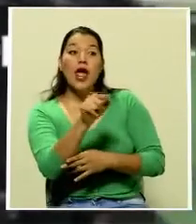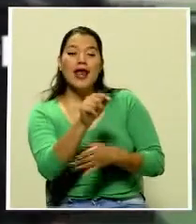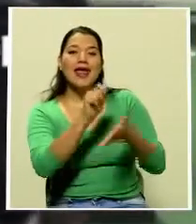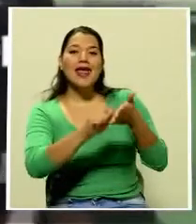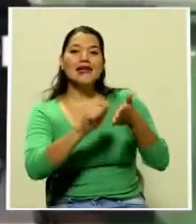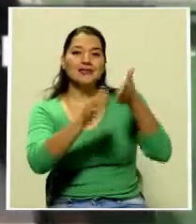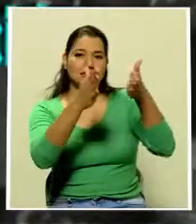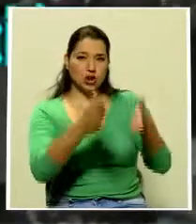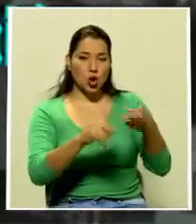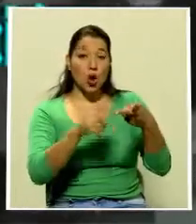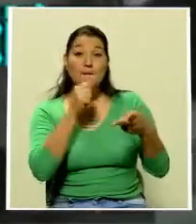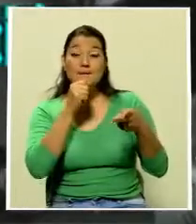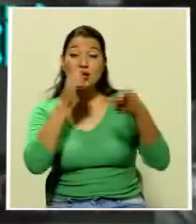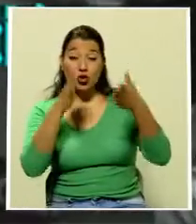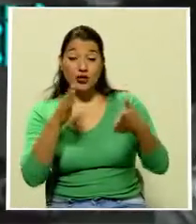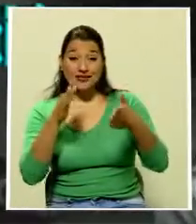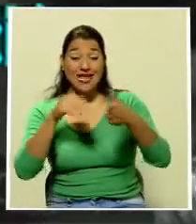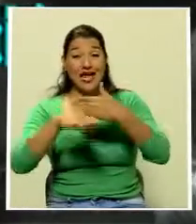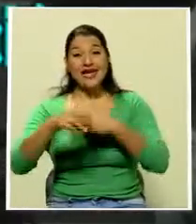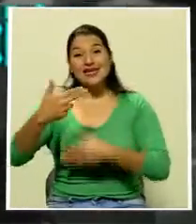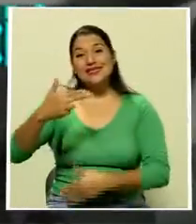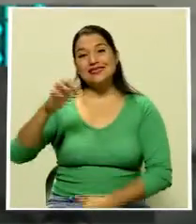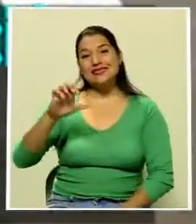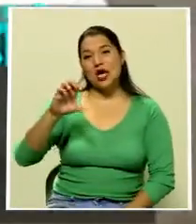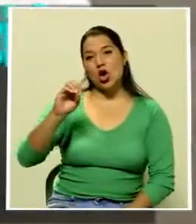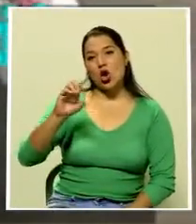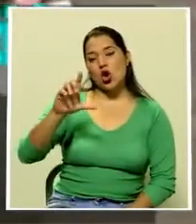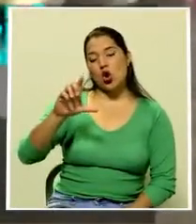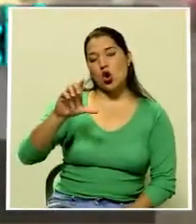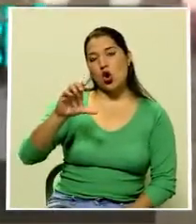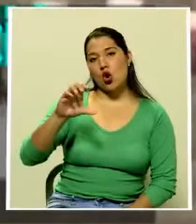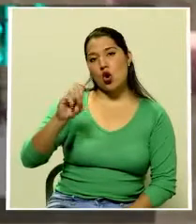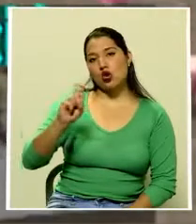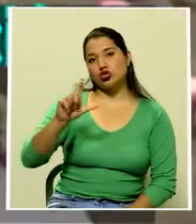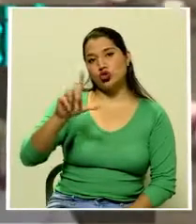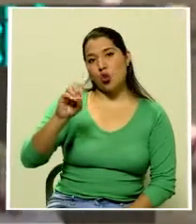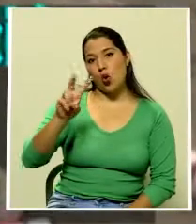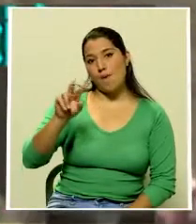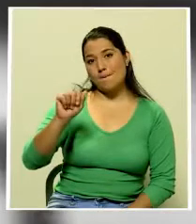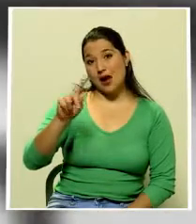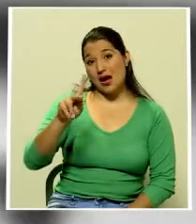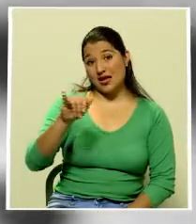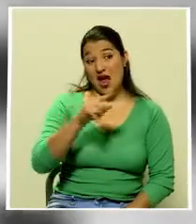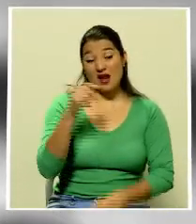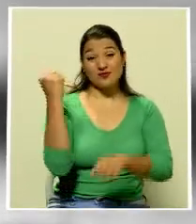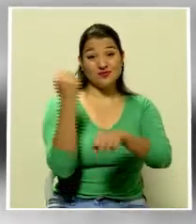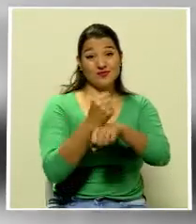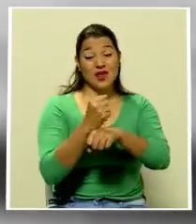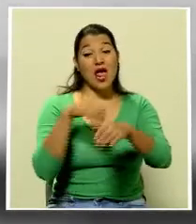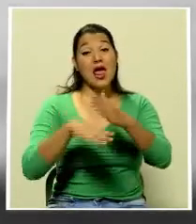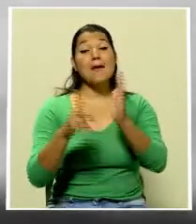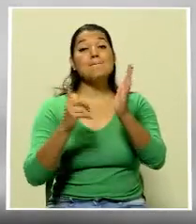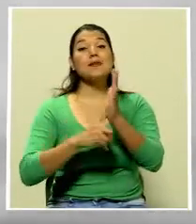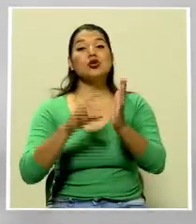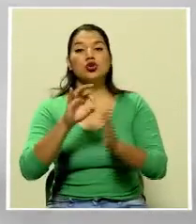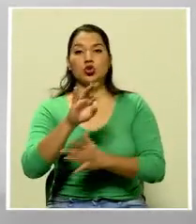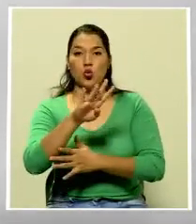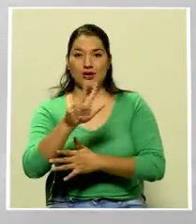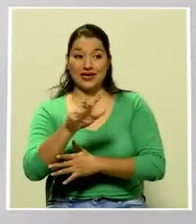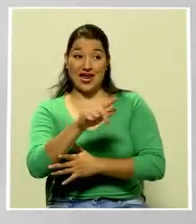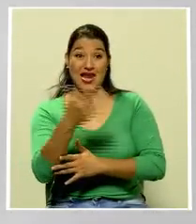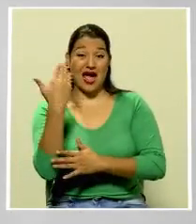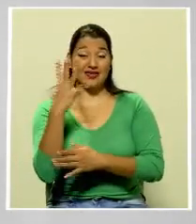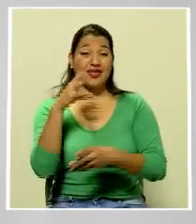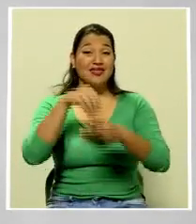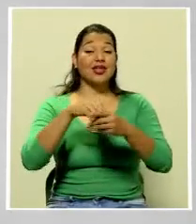y periodista checoslovaco ejecutado por los nazis en 1943. Fusik era miembro del Comité Central